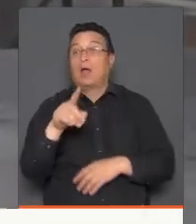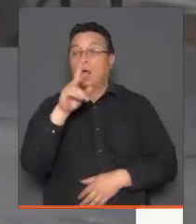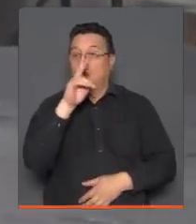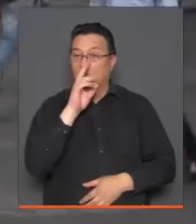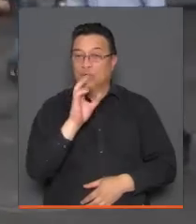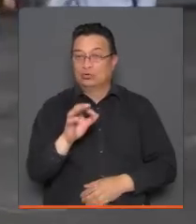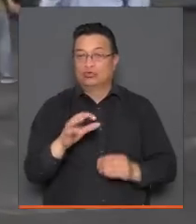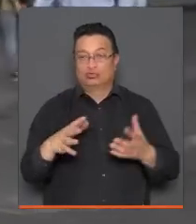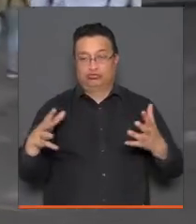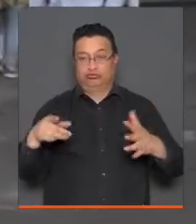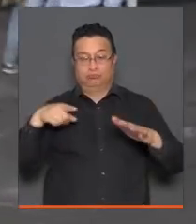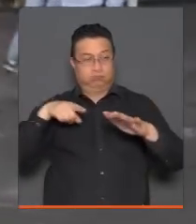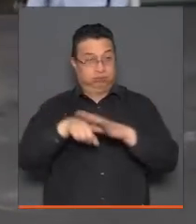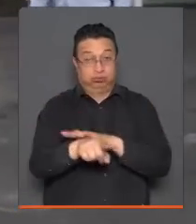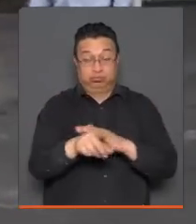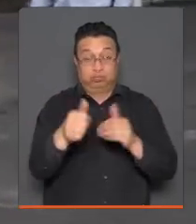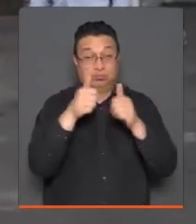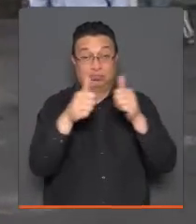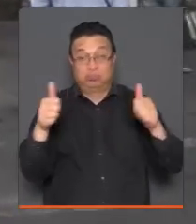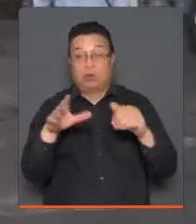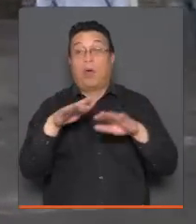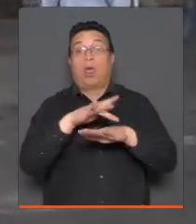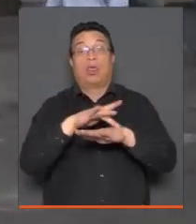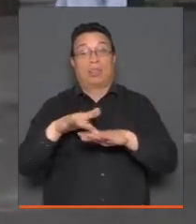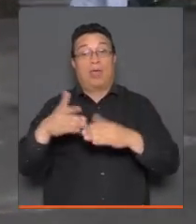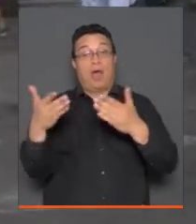la intervención de las autoridades. Pero la